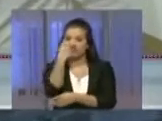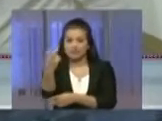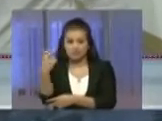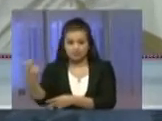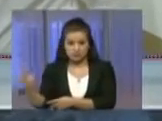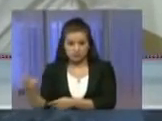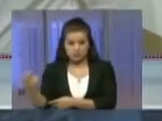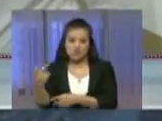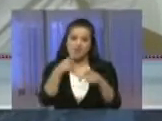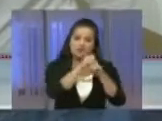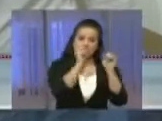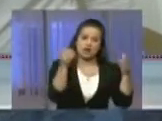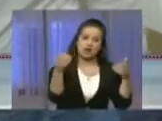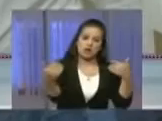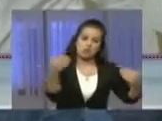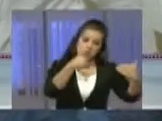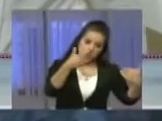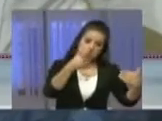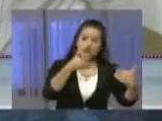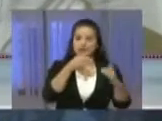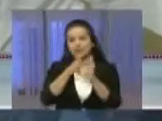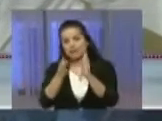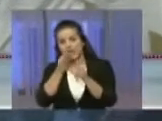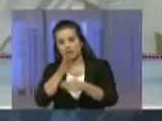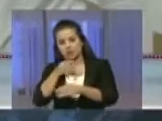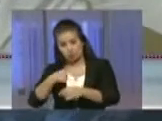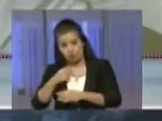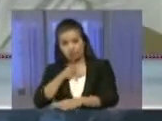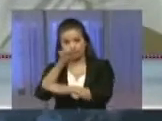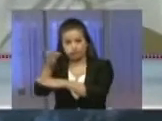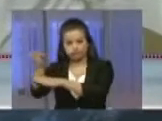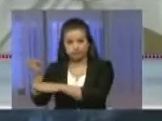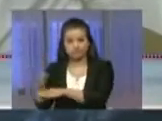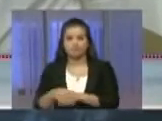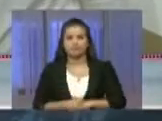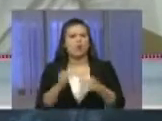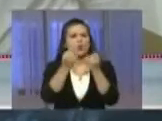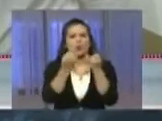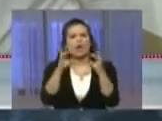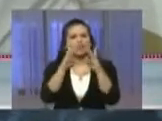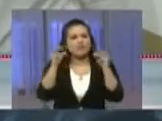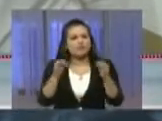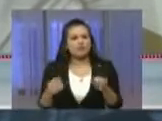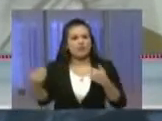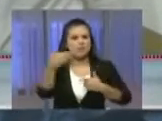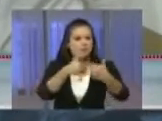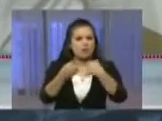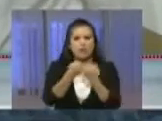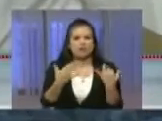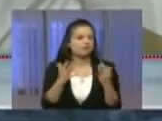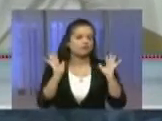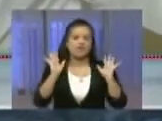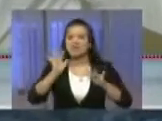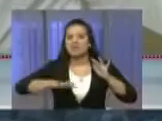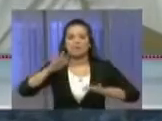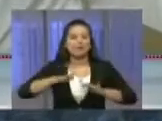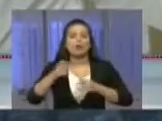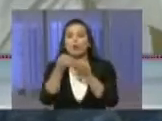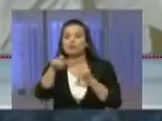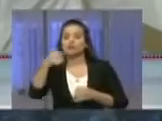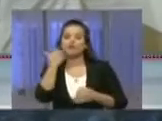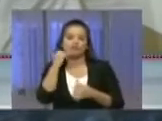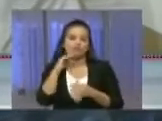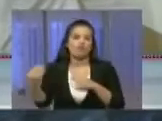total de consultas diarias no tenemos un número específico que es la cantidad de pacientes que se acerquen a nosotros cada día es eso es